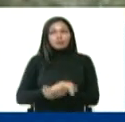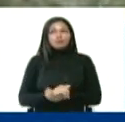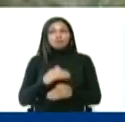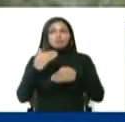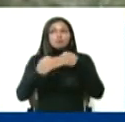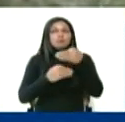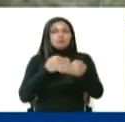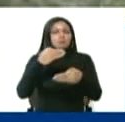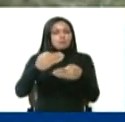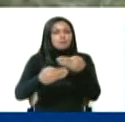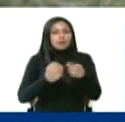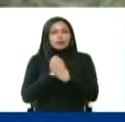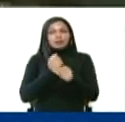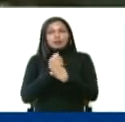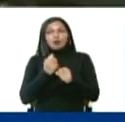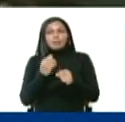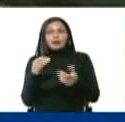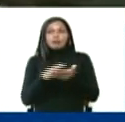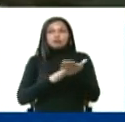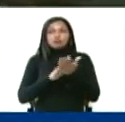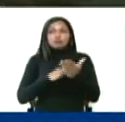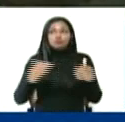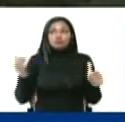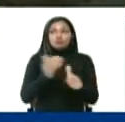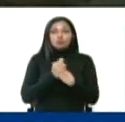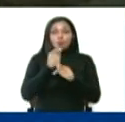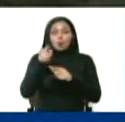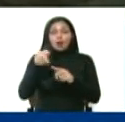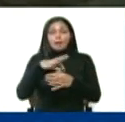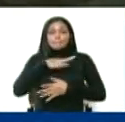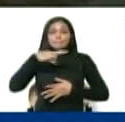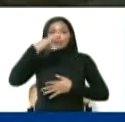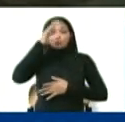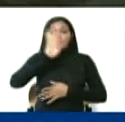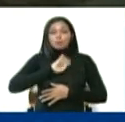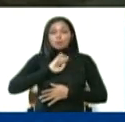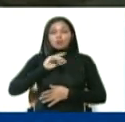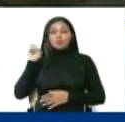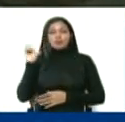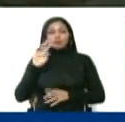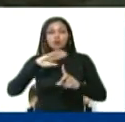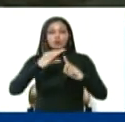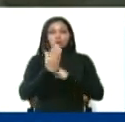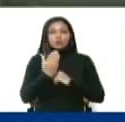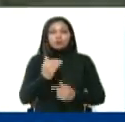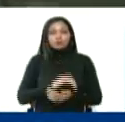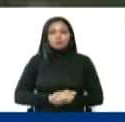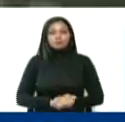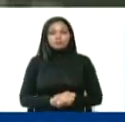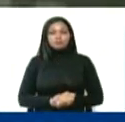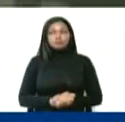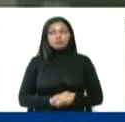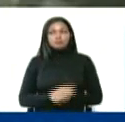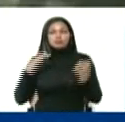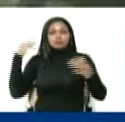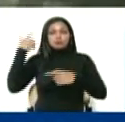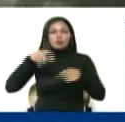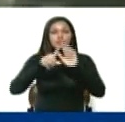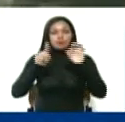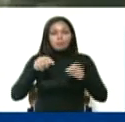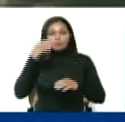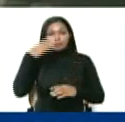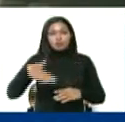gestiones para recuperar este valor espiritual, cultural, milenario, de